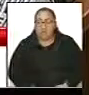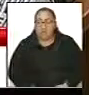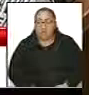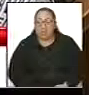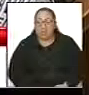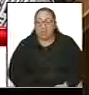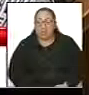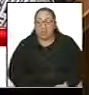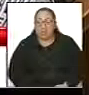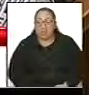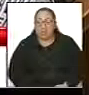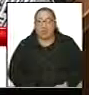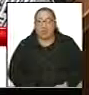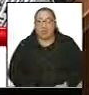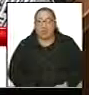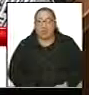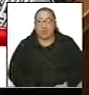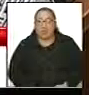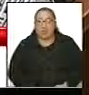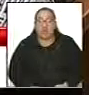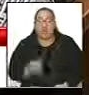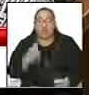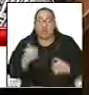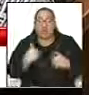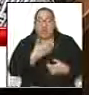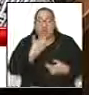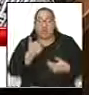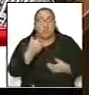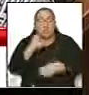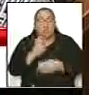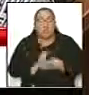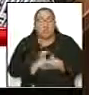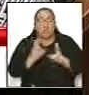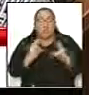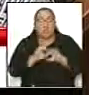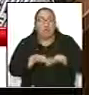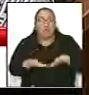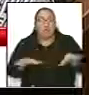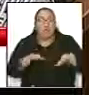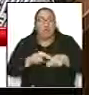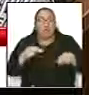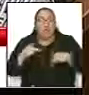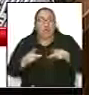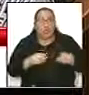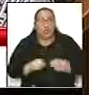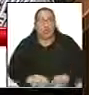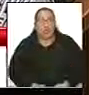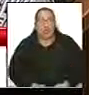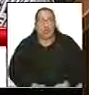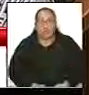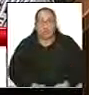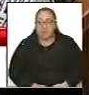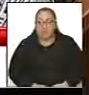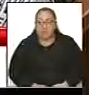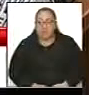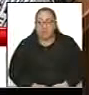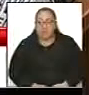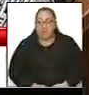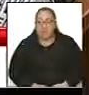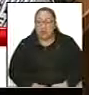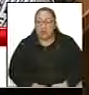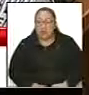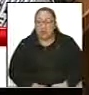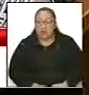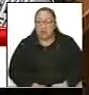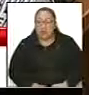digamos, tener una mayor capilaridad en términos de cobertura a nivel de localidades. Ciertamente que eso no es todo,